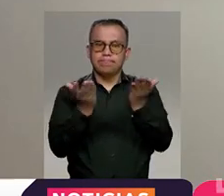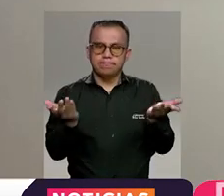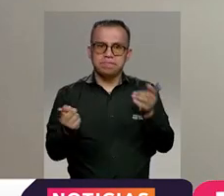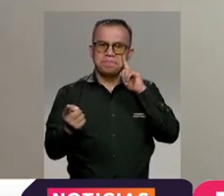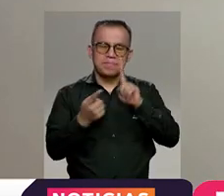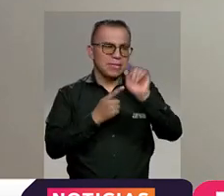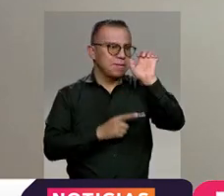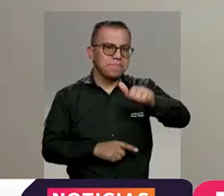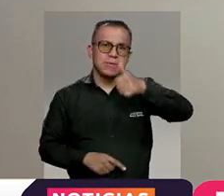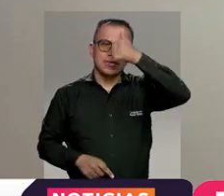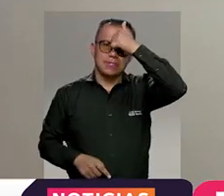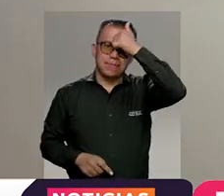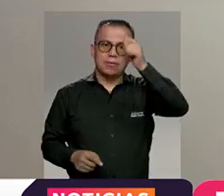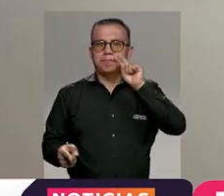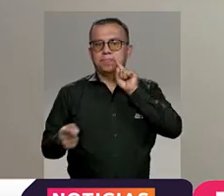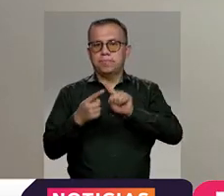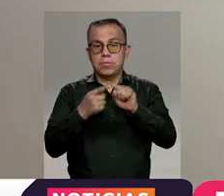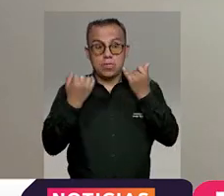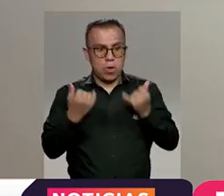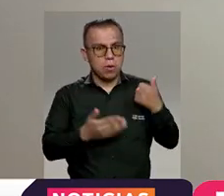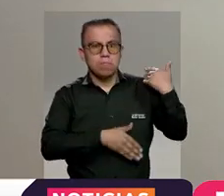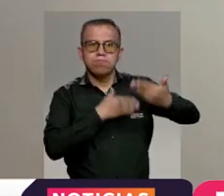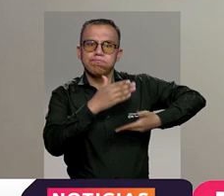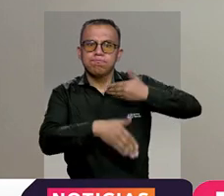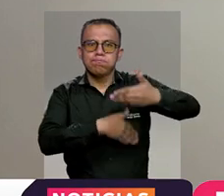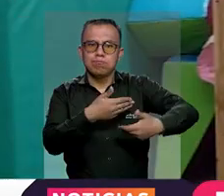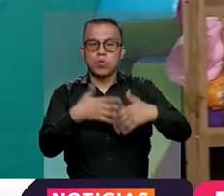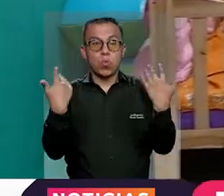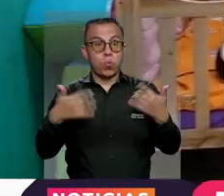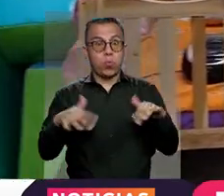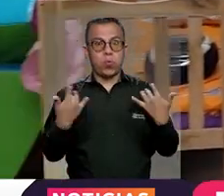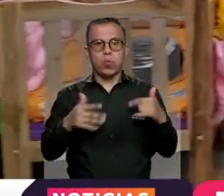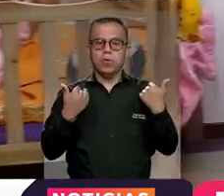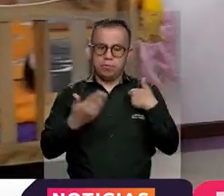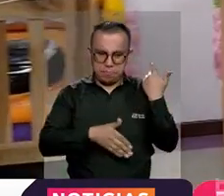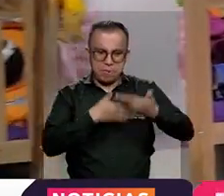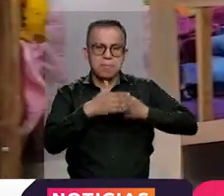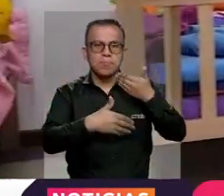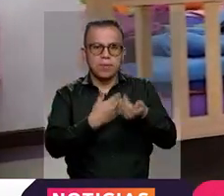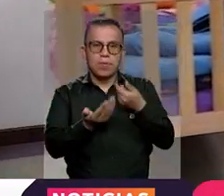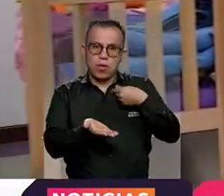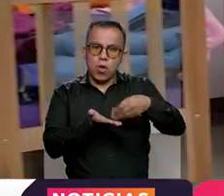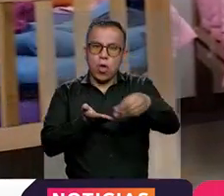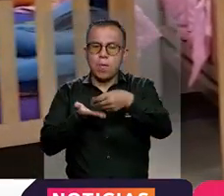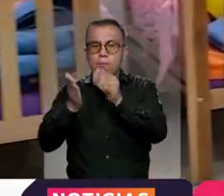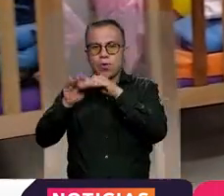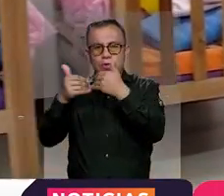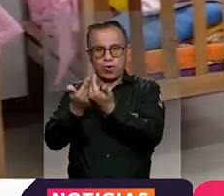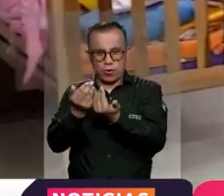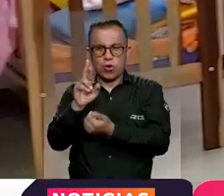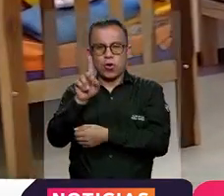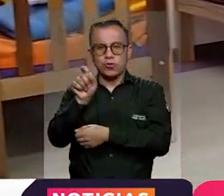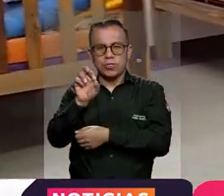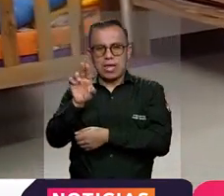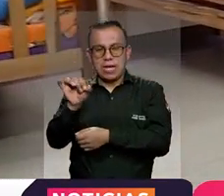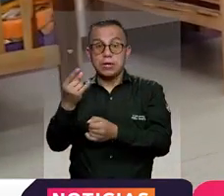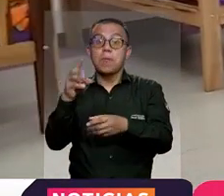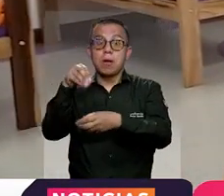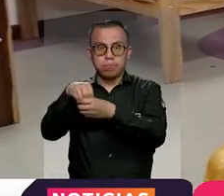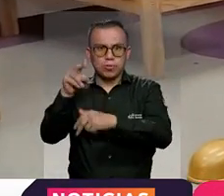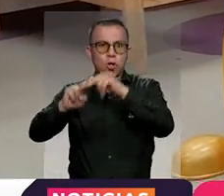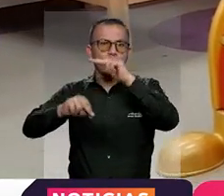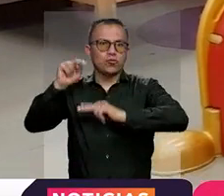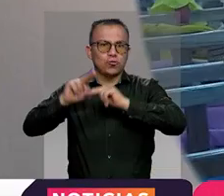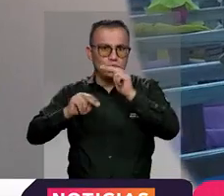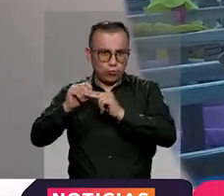el principal objetivo y ya hemos avanzado grandemente avanzamos en la compra del colegio del rosario para construir nuestra universidad